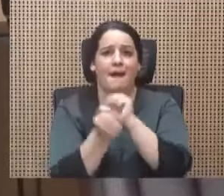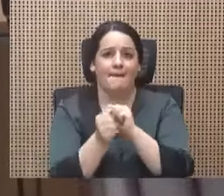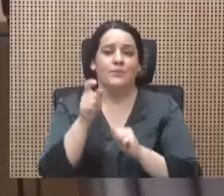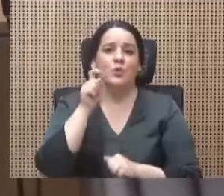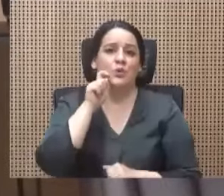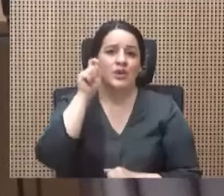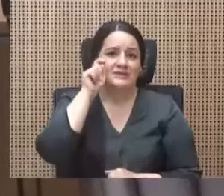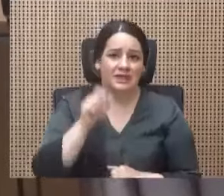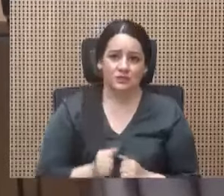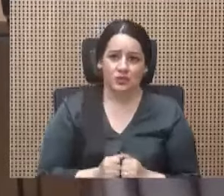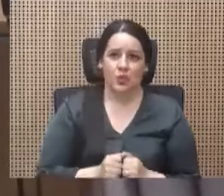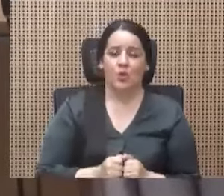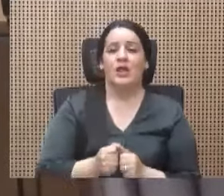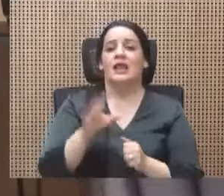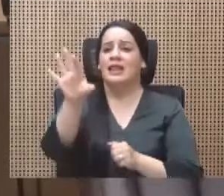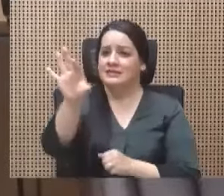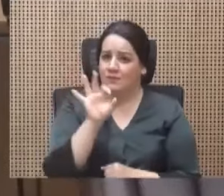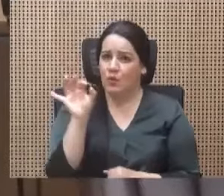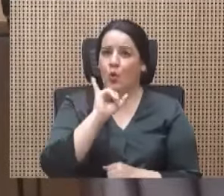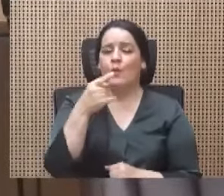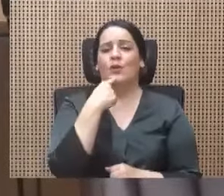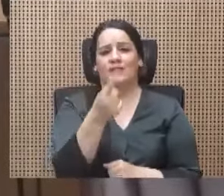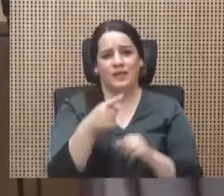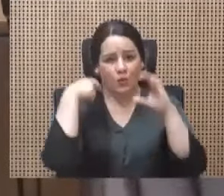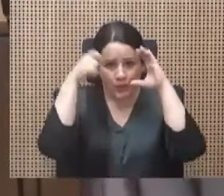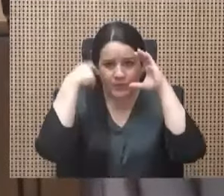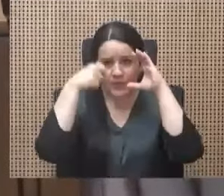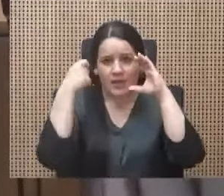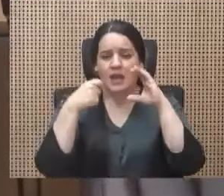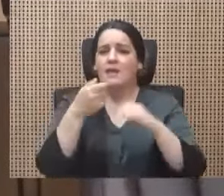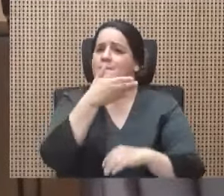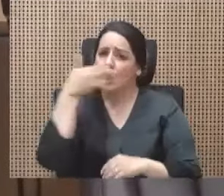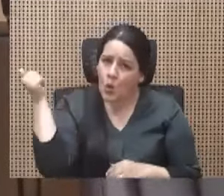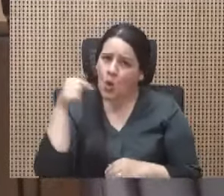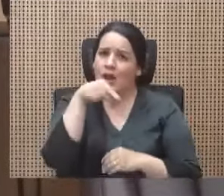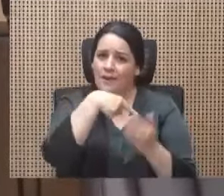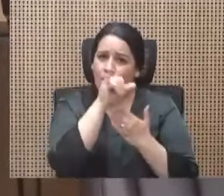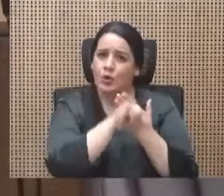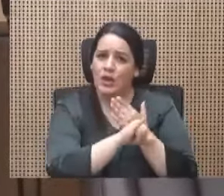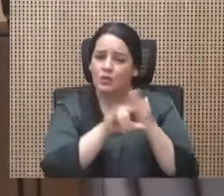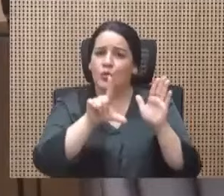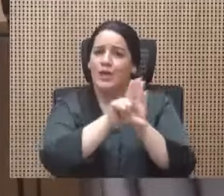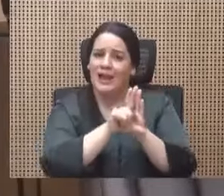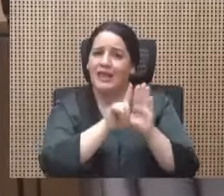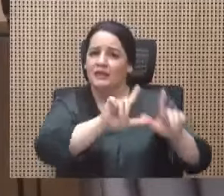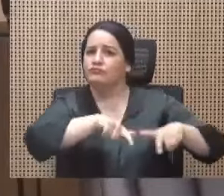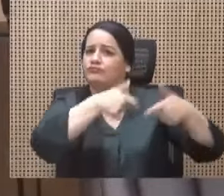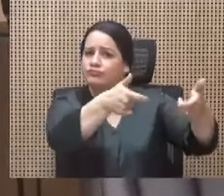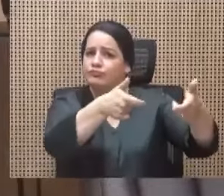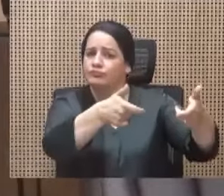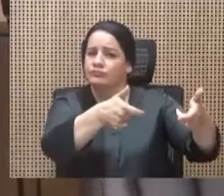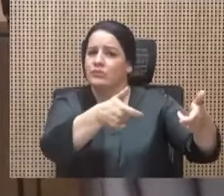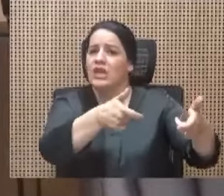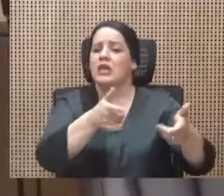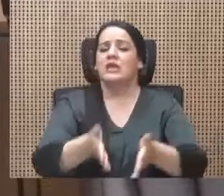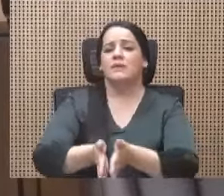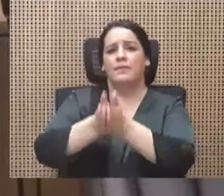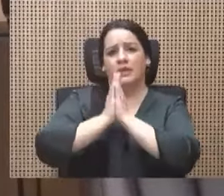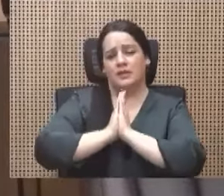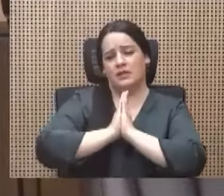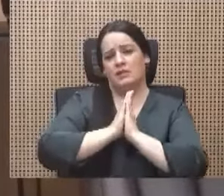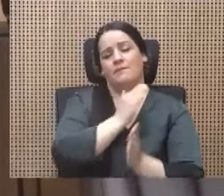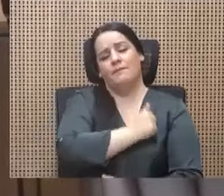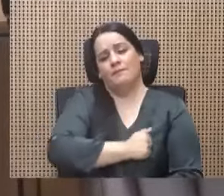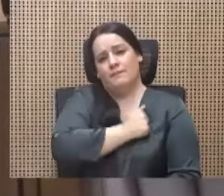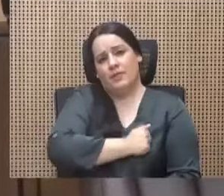dije en el video, a desechar ese proyecto de ley, a tirarlo a la basura y, además de eso, a pedirle una disculpa al